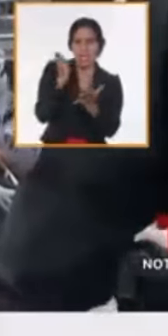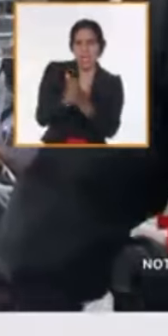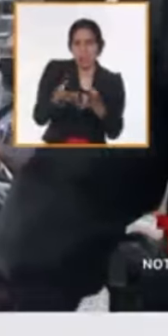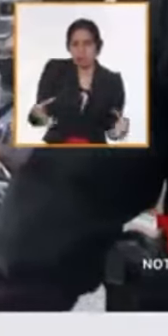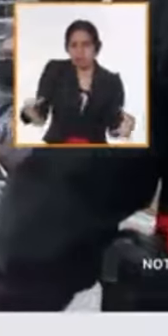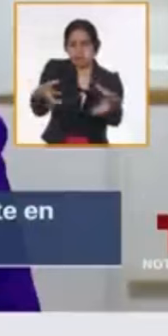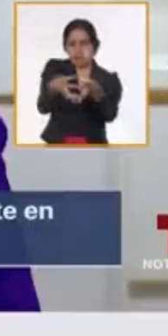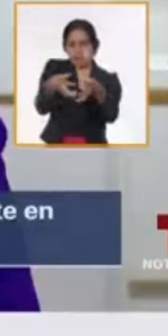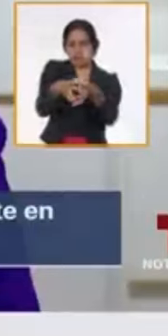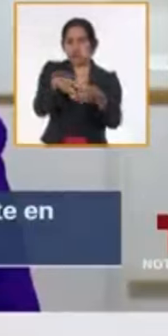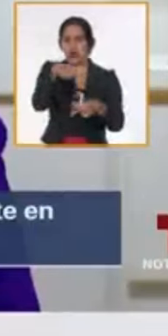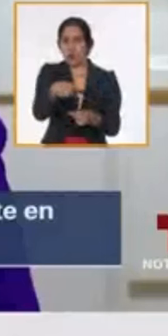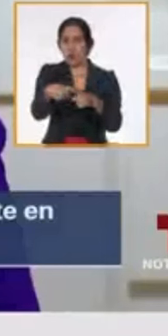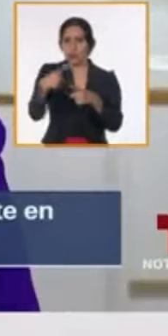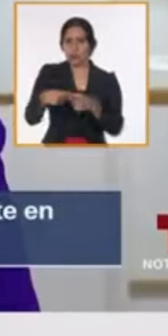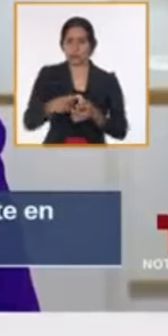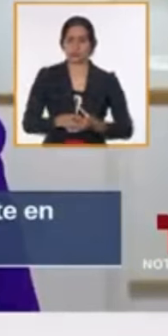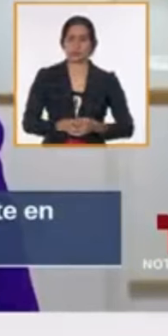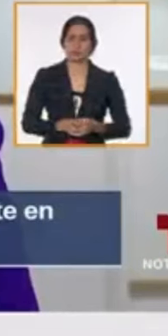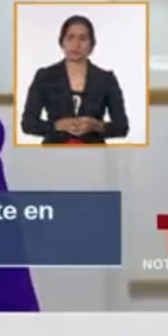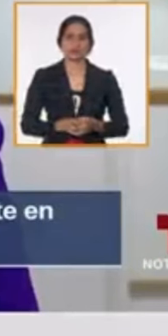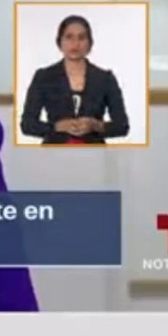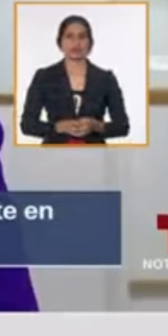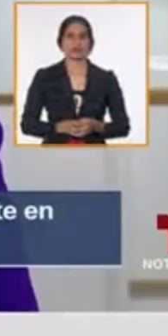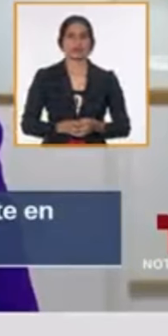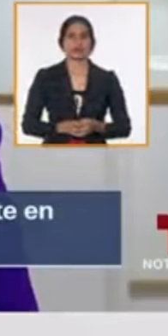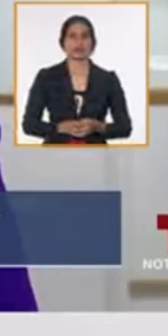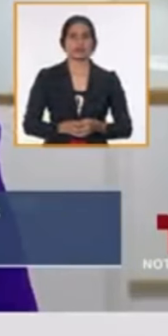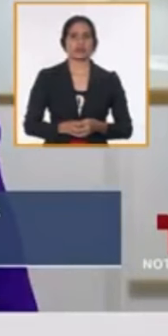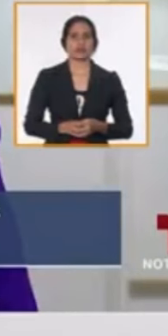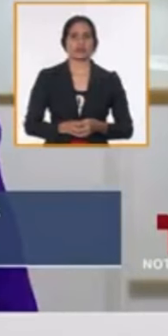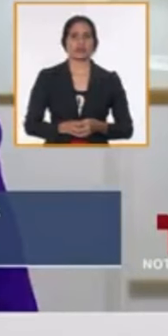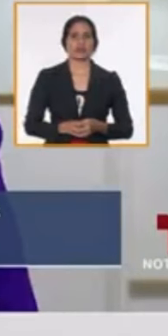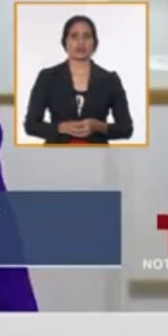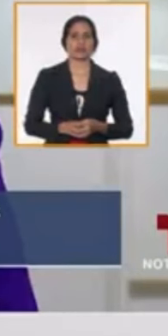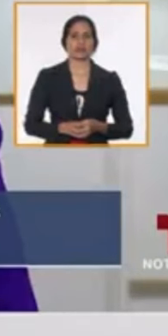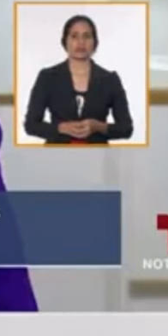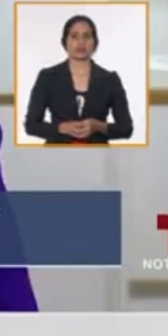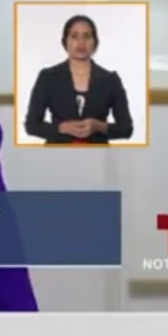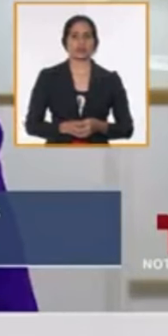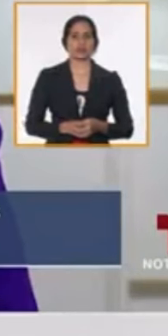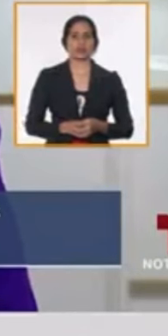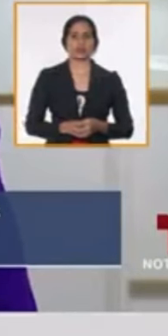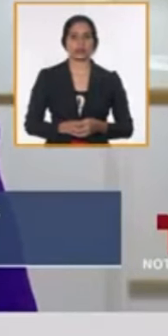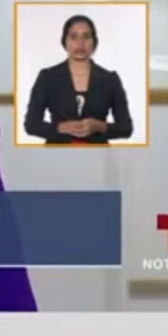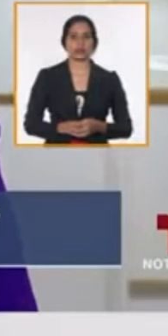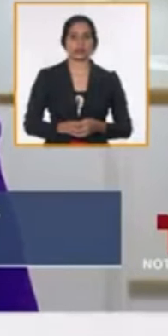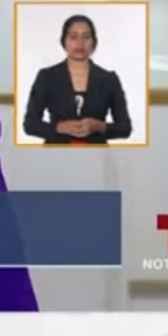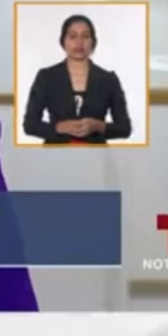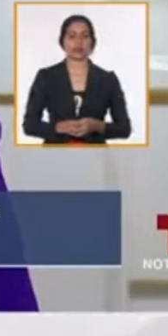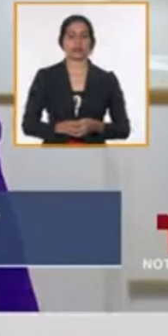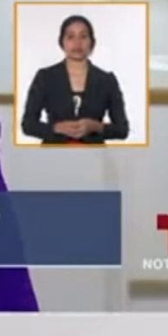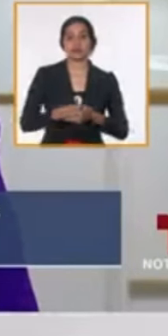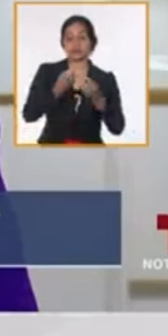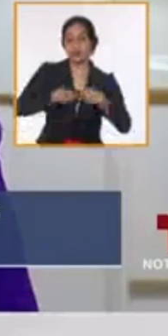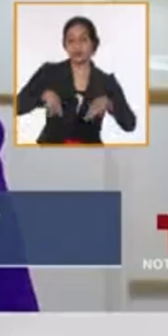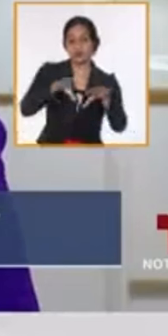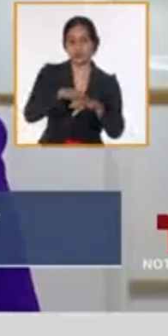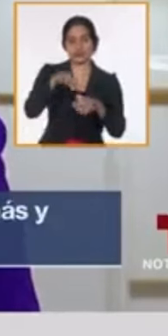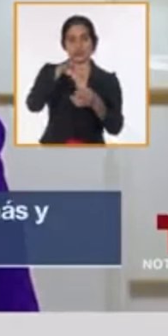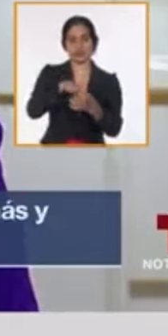de TikTok. And so much of what we're seeing, particularly on TikTok, about what's going on in the Middle East is